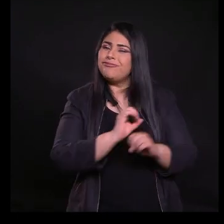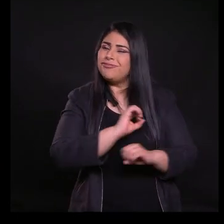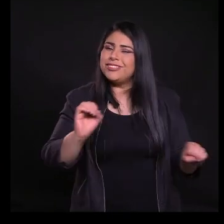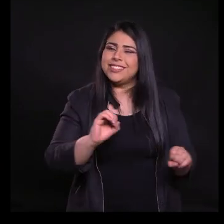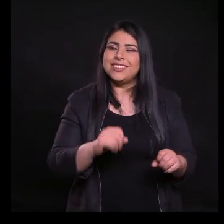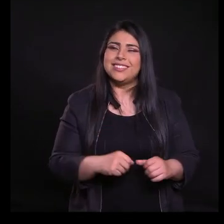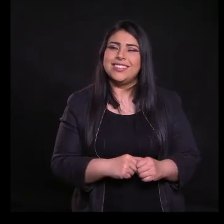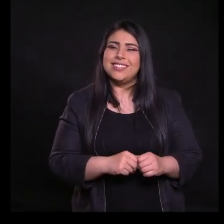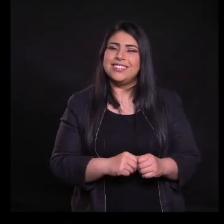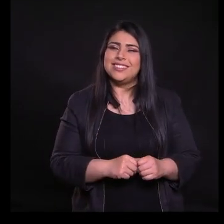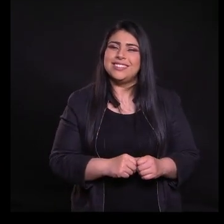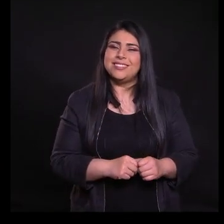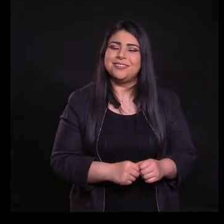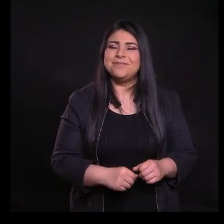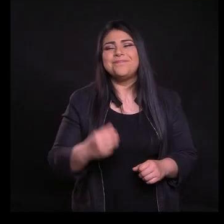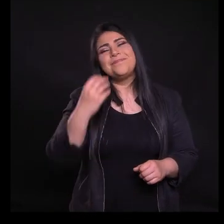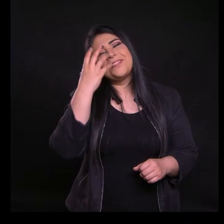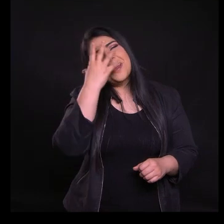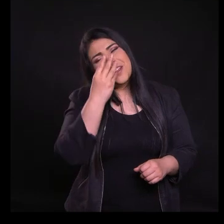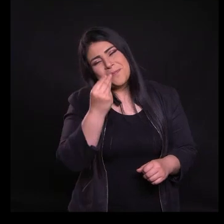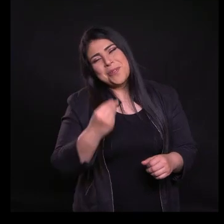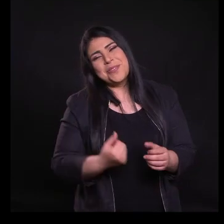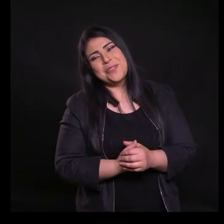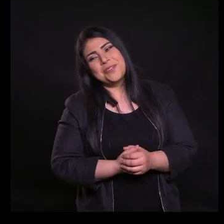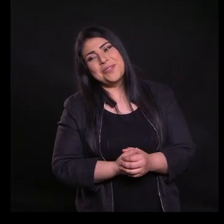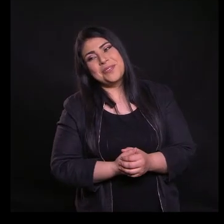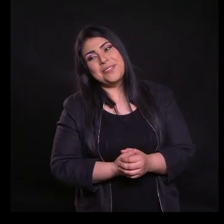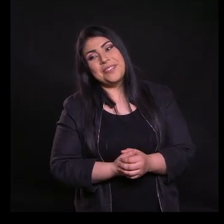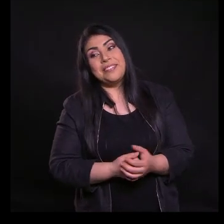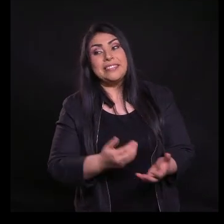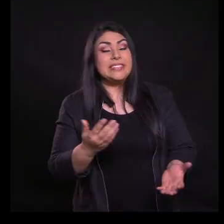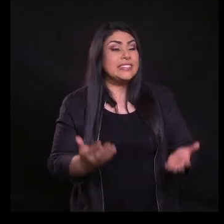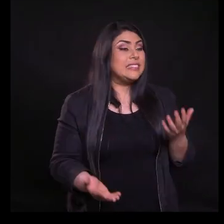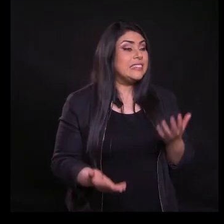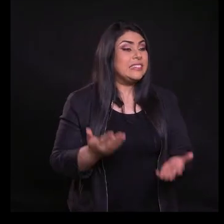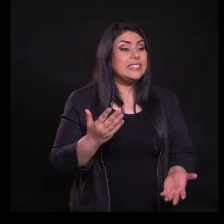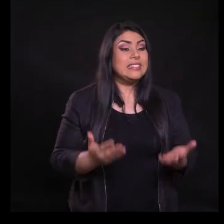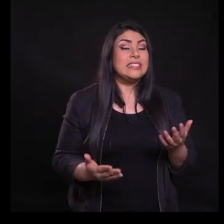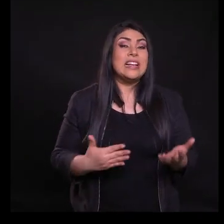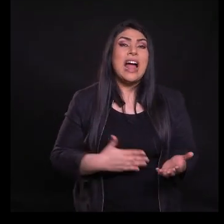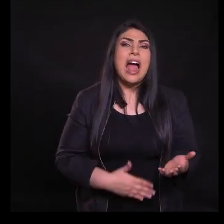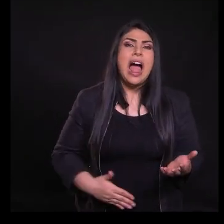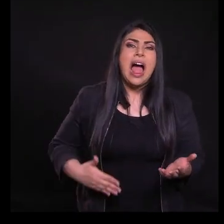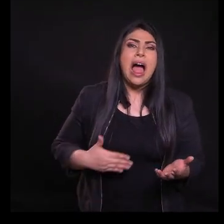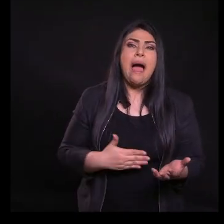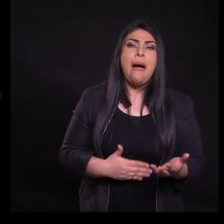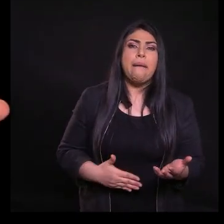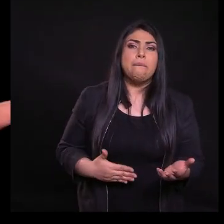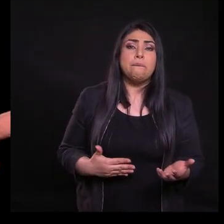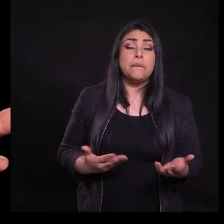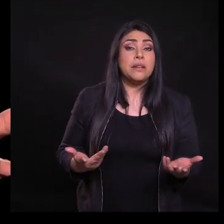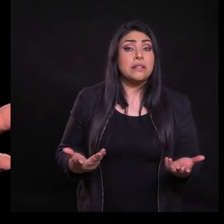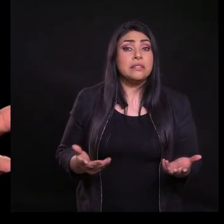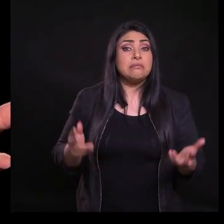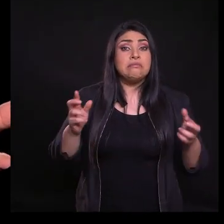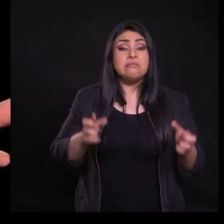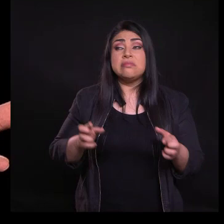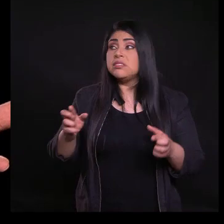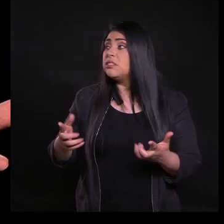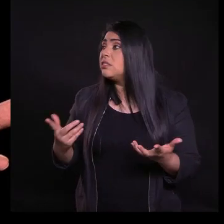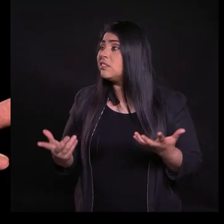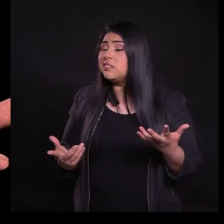dime si no es cierto que por hambre incluso personas pueden hasta quitar la vida de